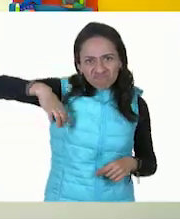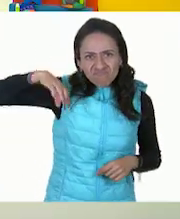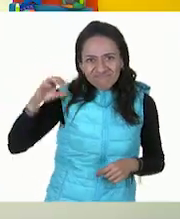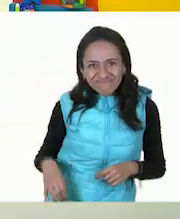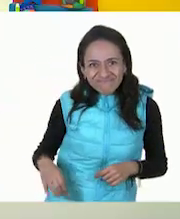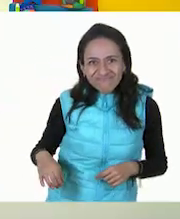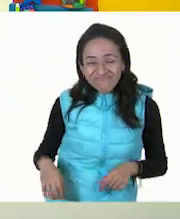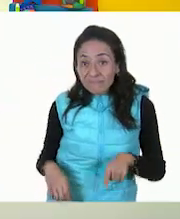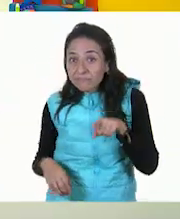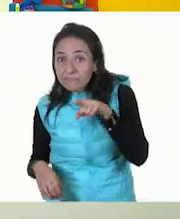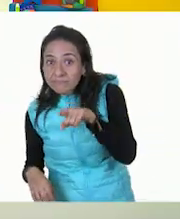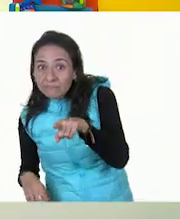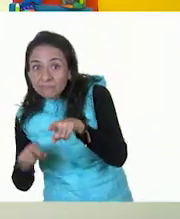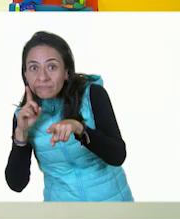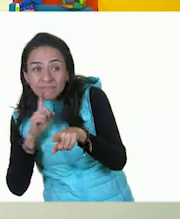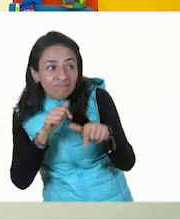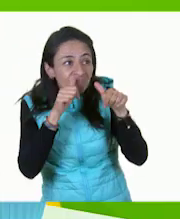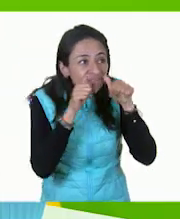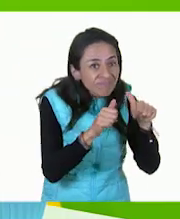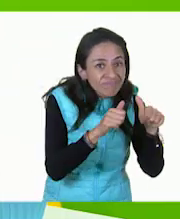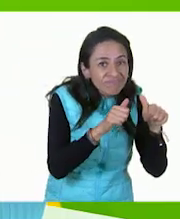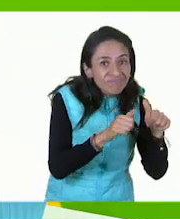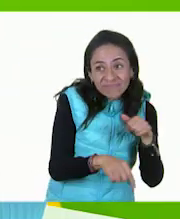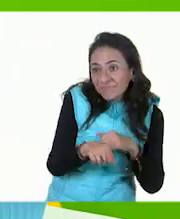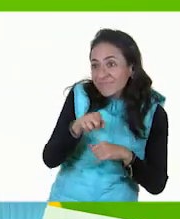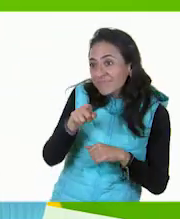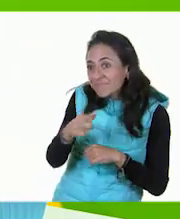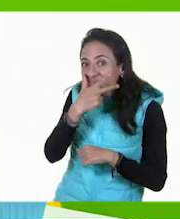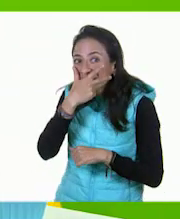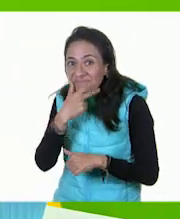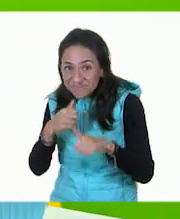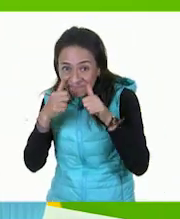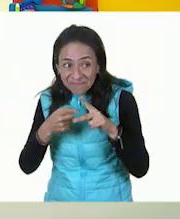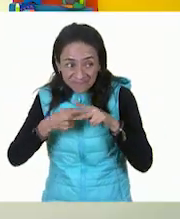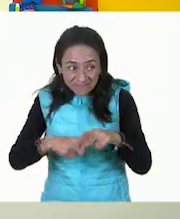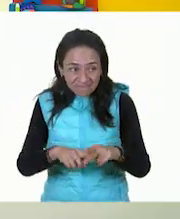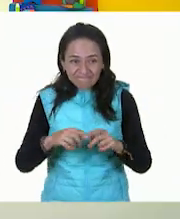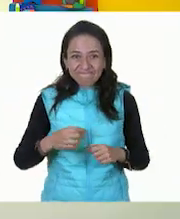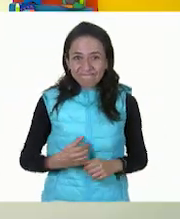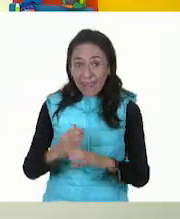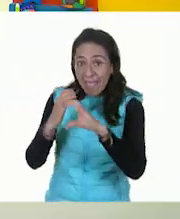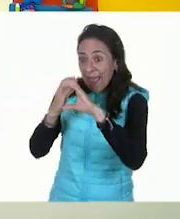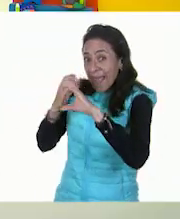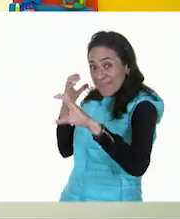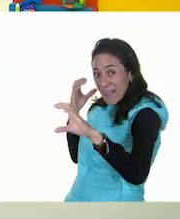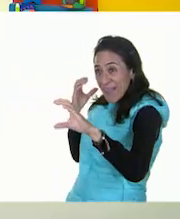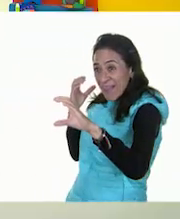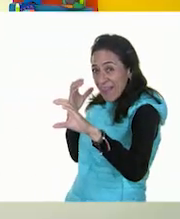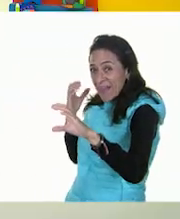pónganse atentos. Vamos a comenzar. Si yo digo camión, yo digo